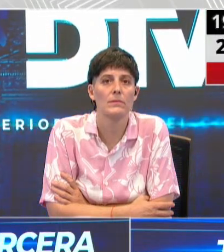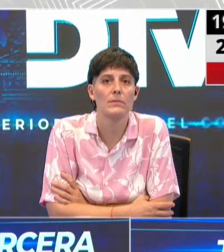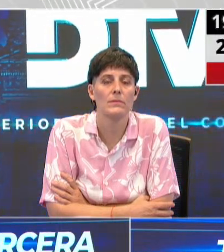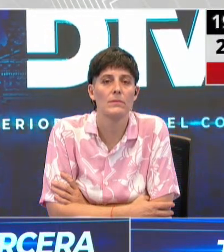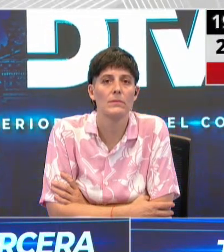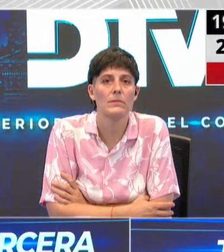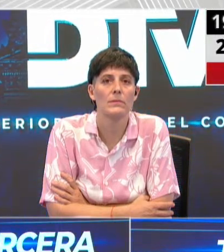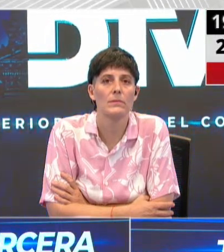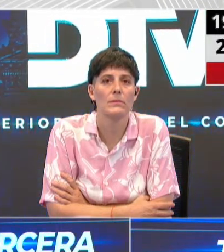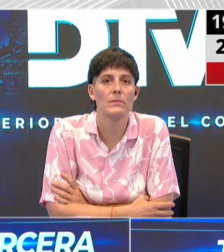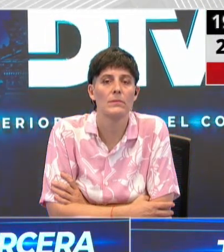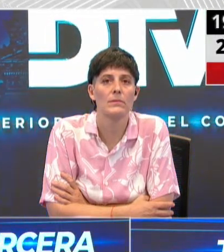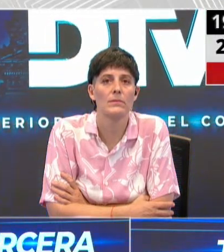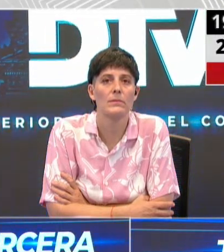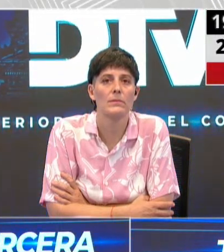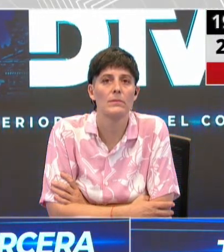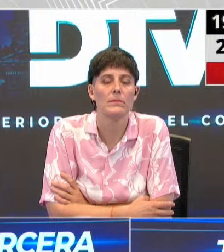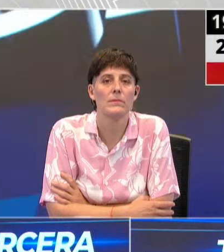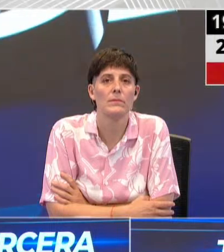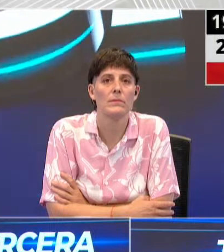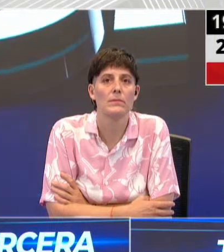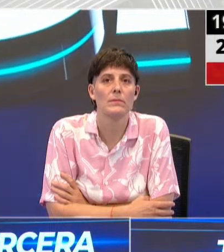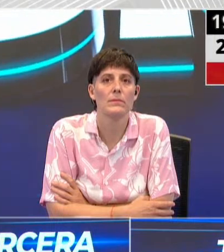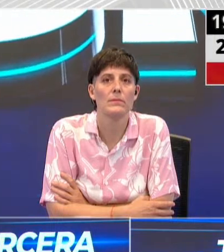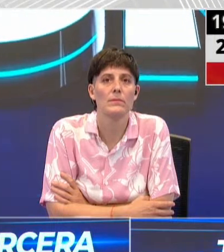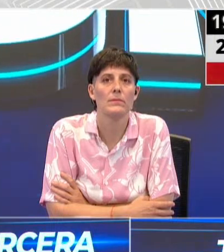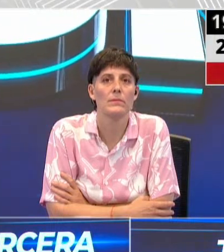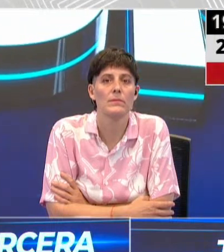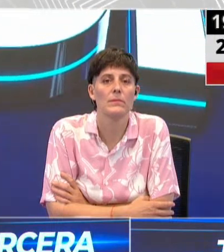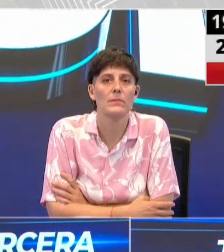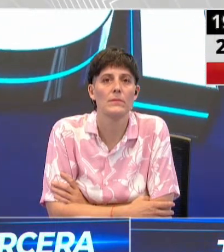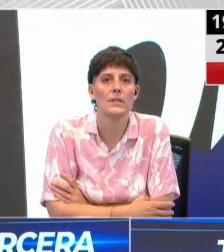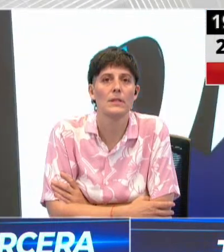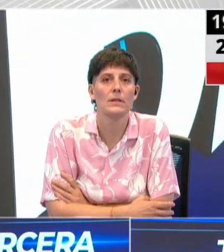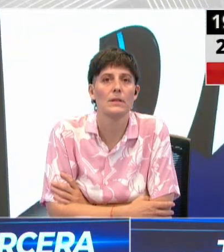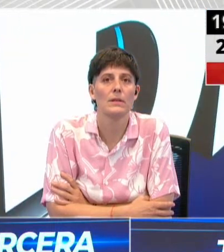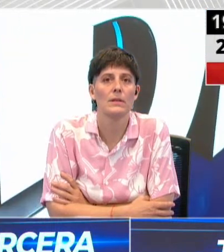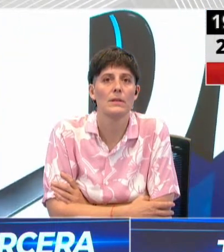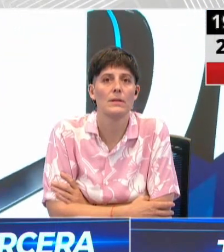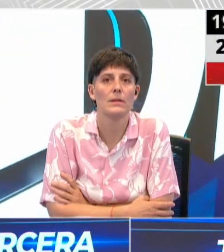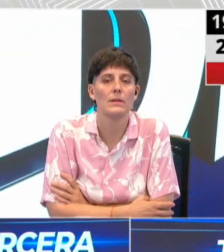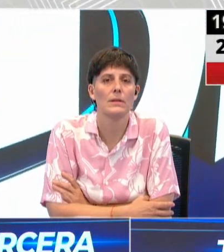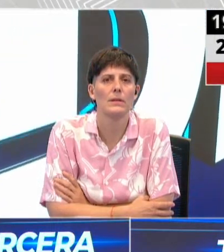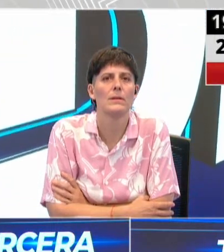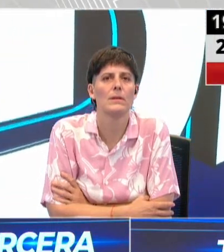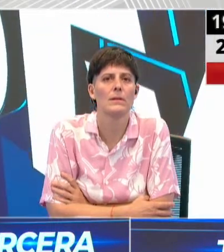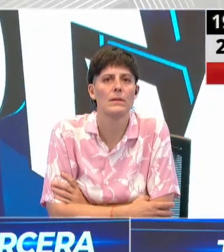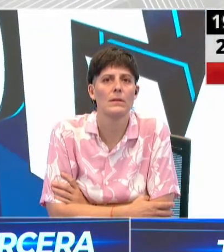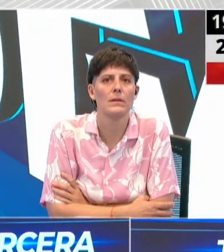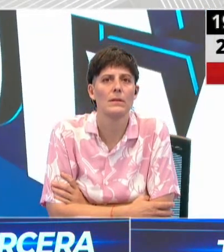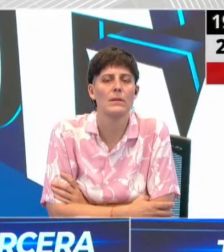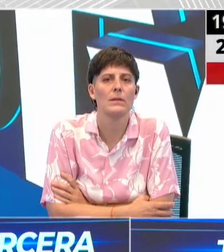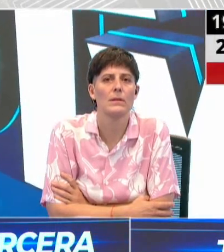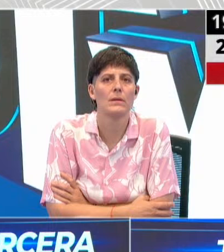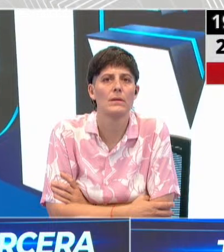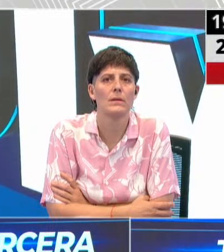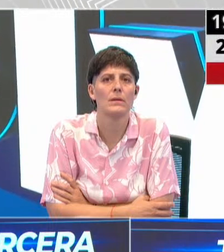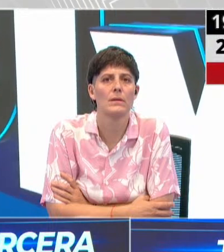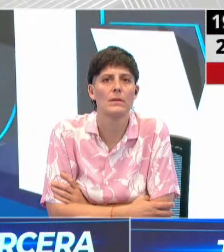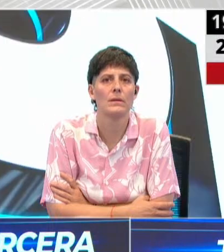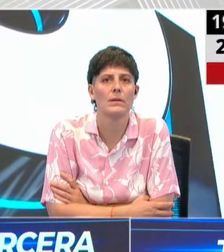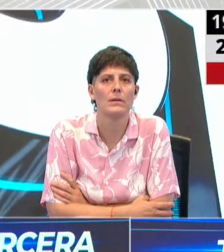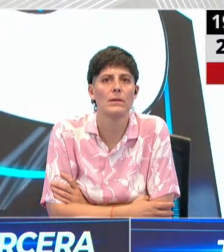los dirigentes, de los que teníamos representatividad pública. A lo mejor porque he empezado a militar muy joven y me ha